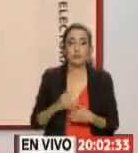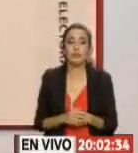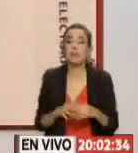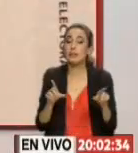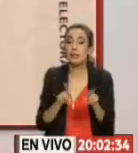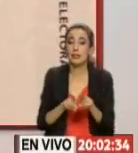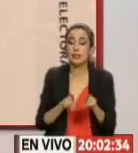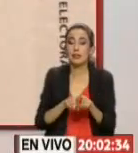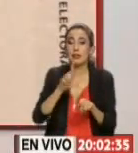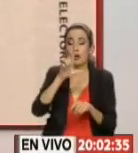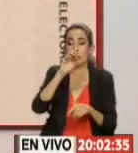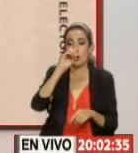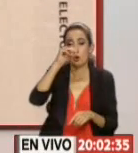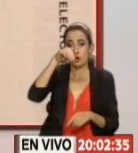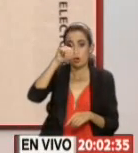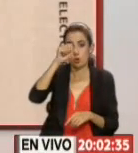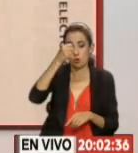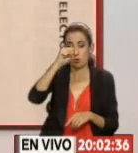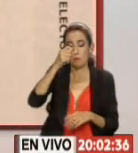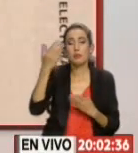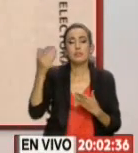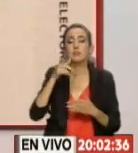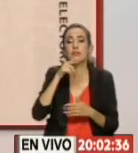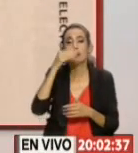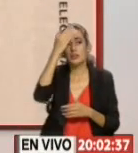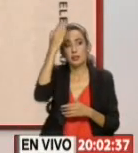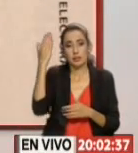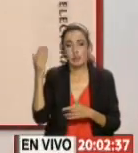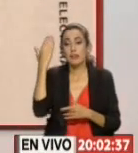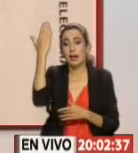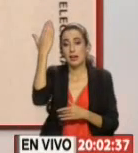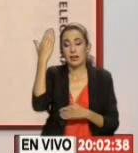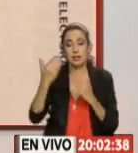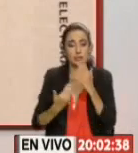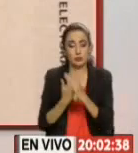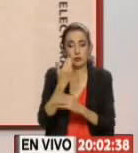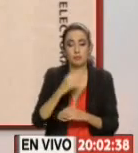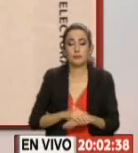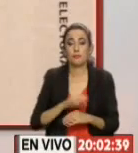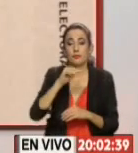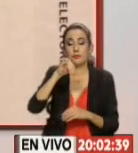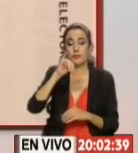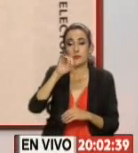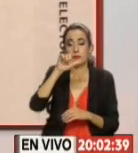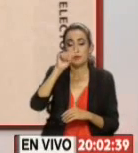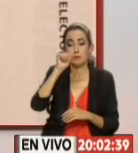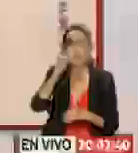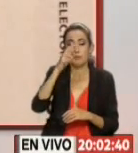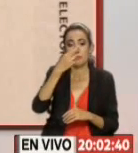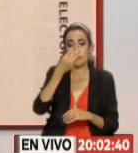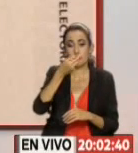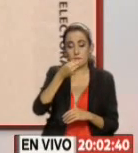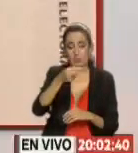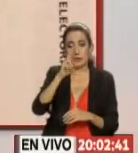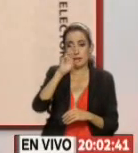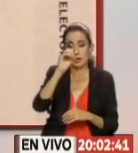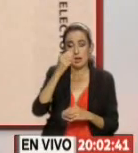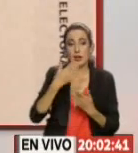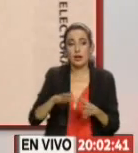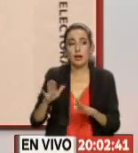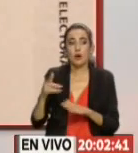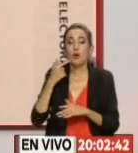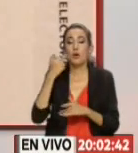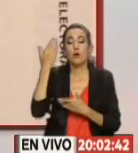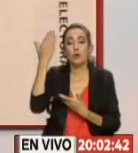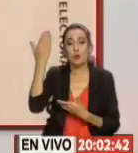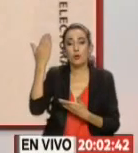Mientras que en Lomas de Sargentillo lo hace Elvis Espinosa. En Milagro, con el 100% de los votos escrutados, José